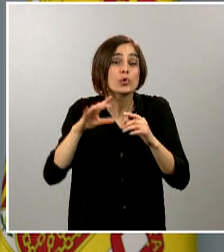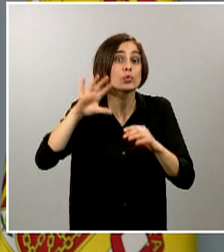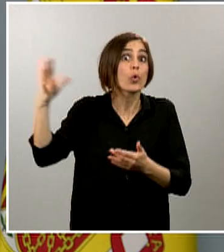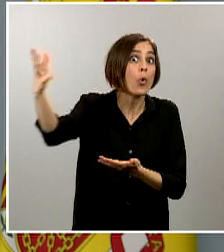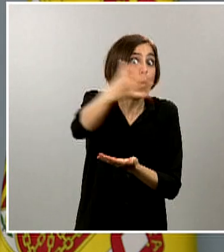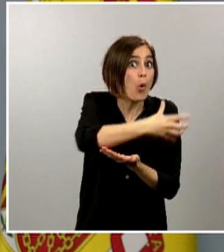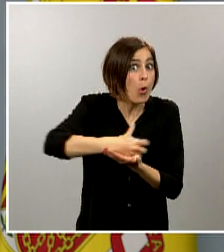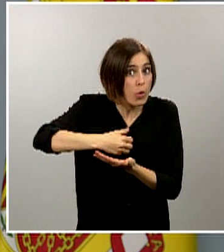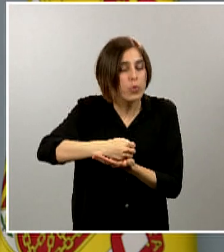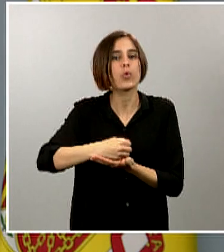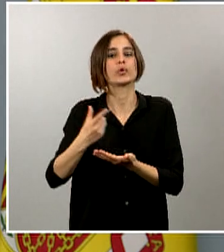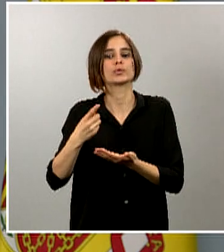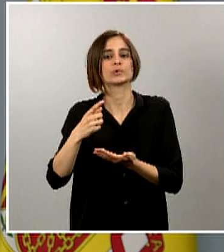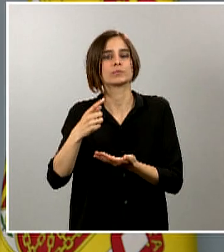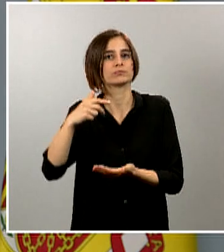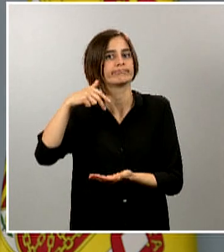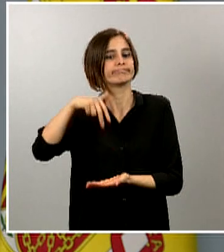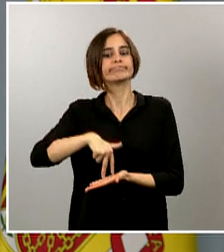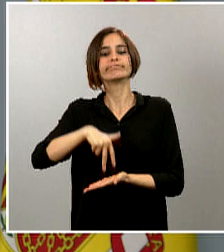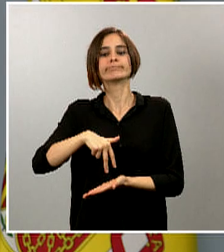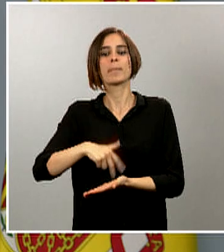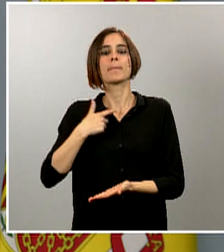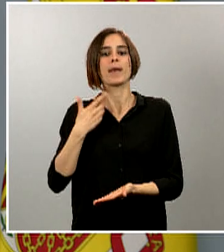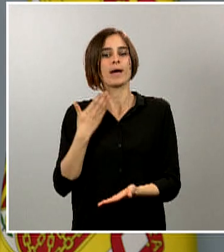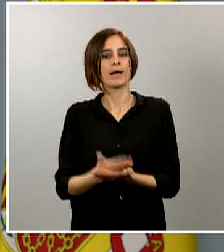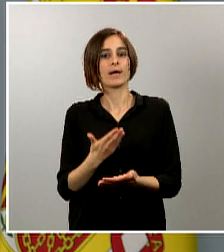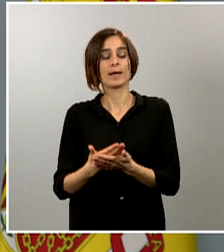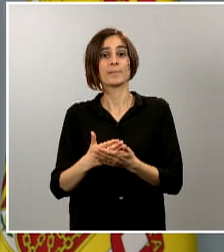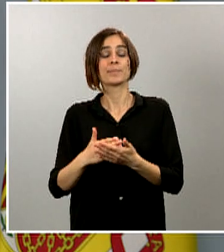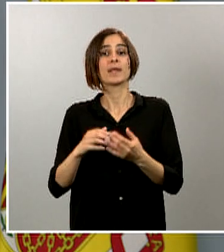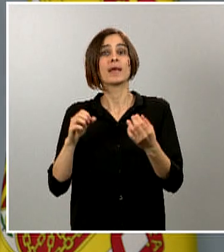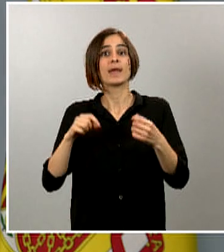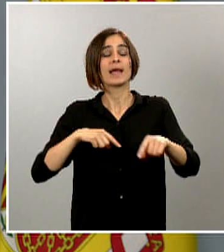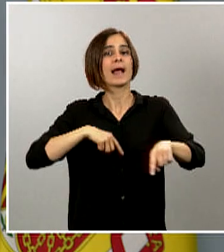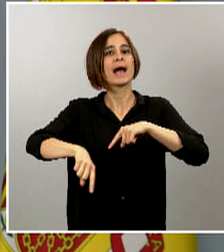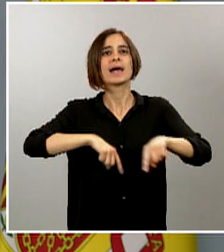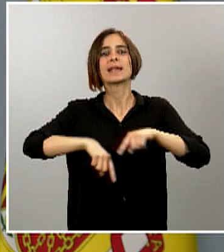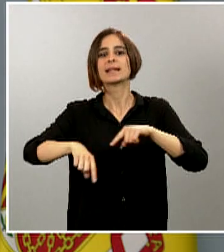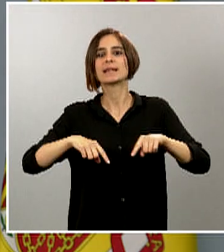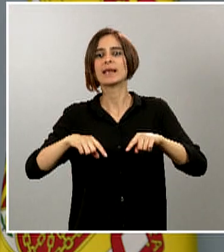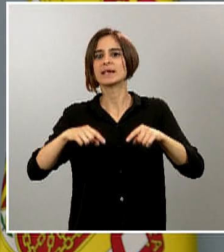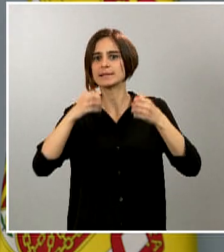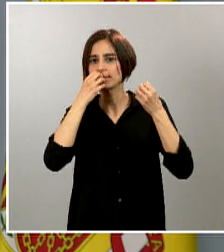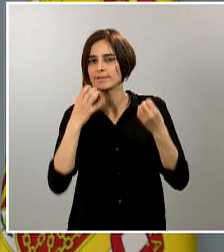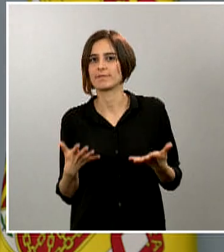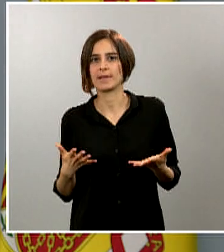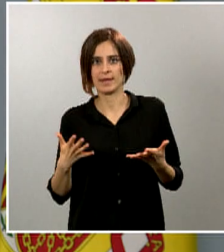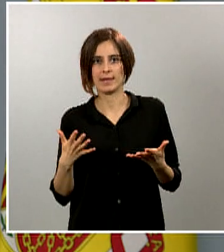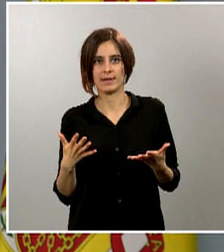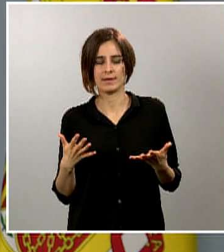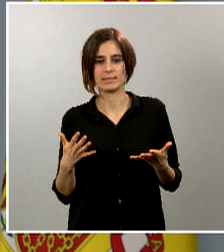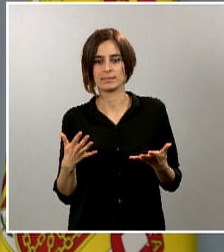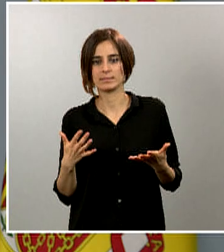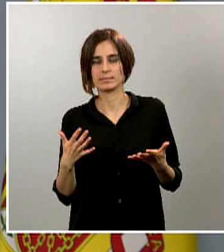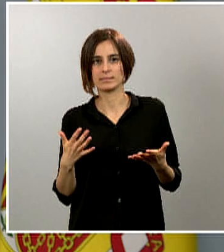garantizar que nuestras carreteras están expeditas en el sentido que no va a haber circulación más que